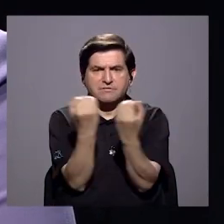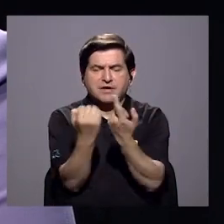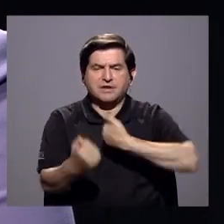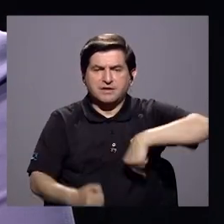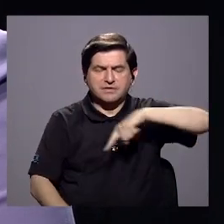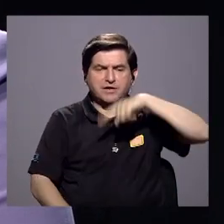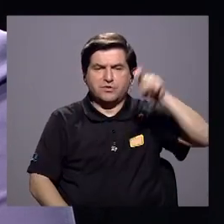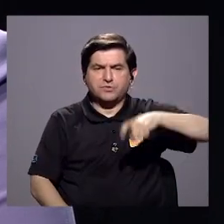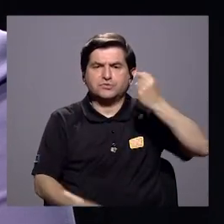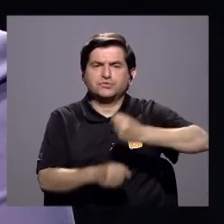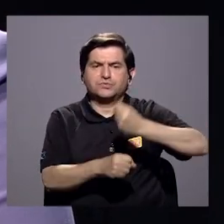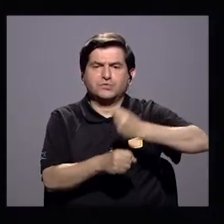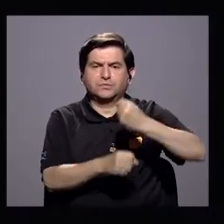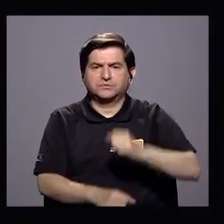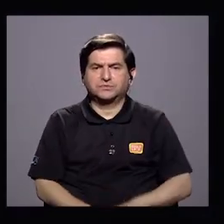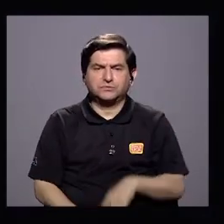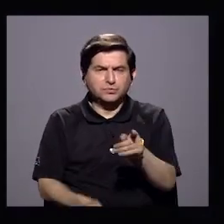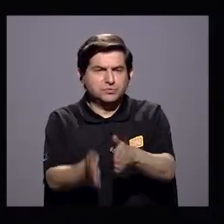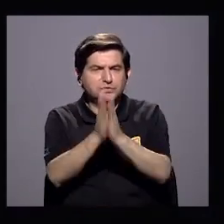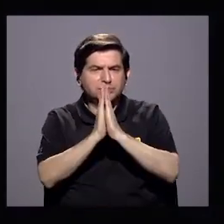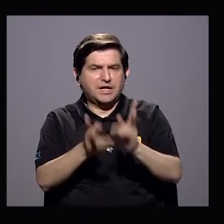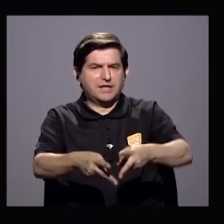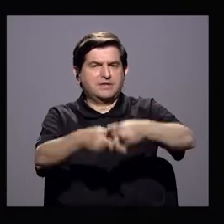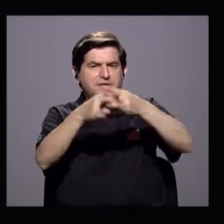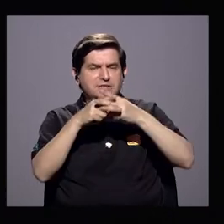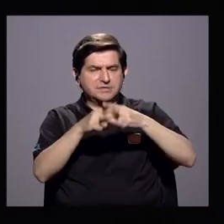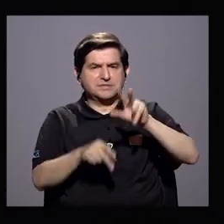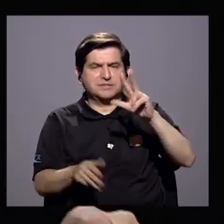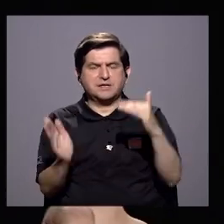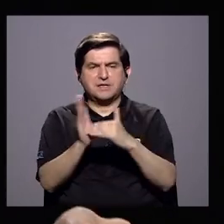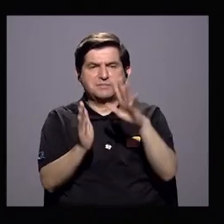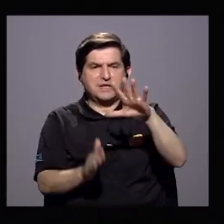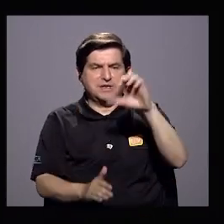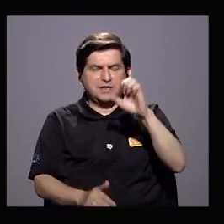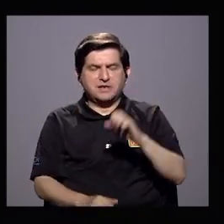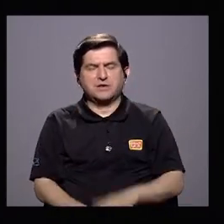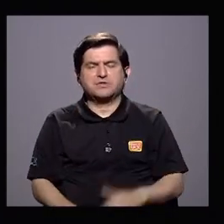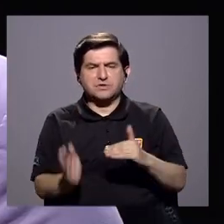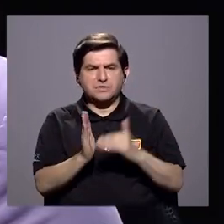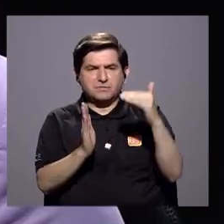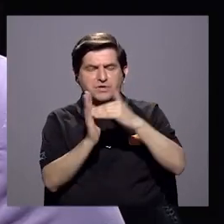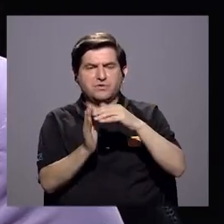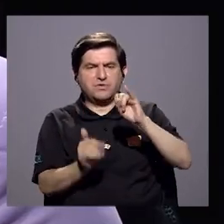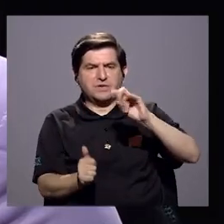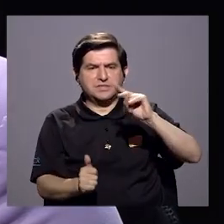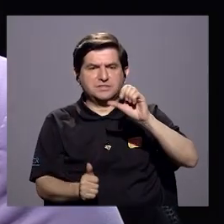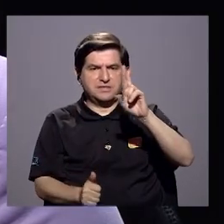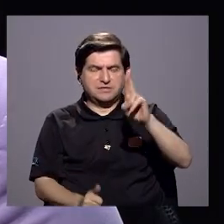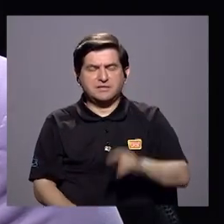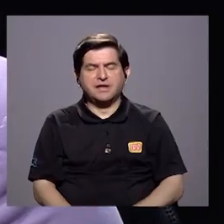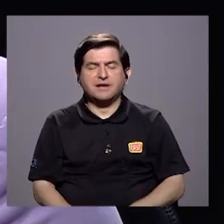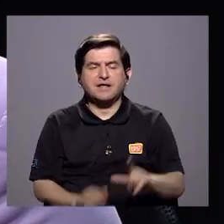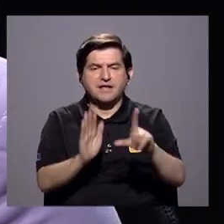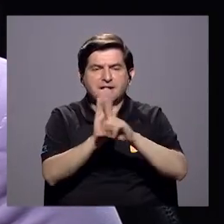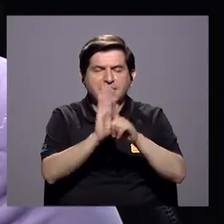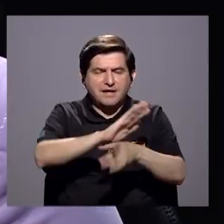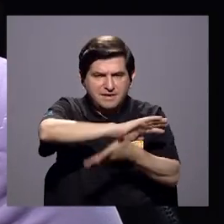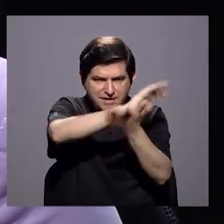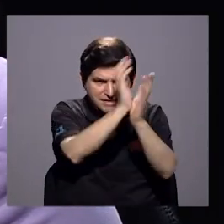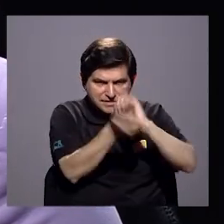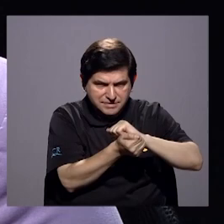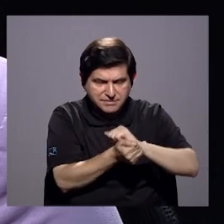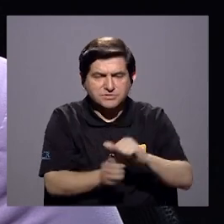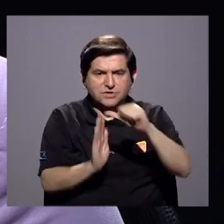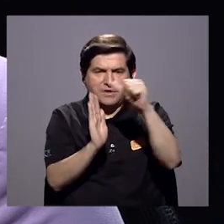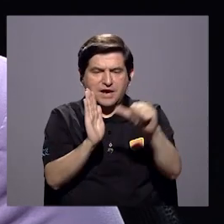las que tenemos que trabajar. Ustedes solicitaron un préstamo de 3.500 millones al INDER. La ley de transformación de Habdeba, en su artículo